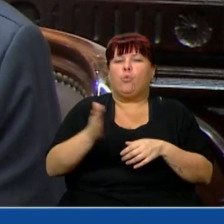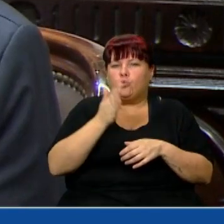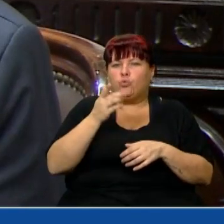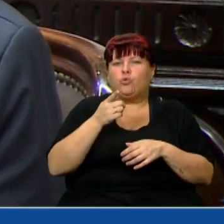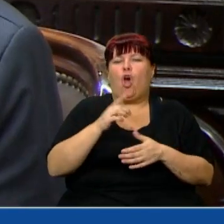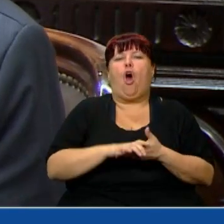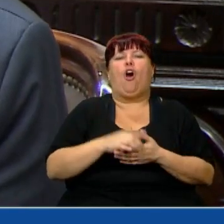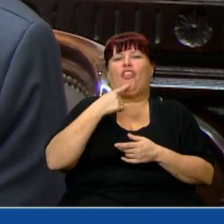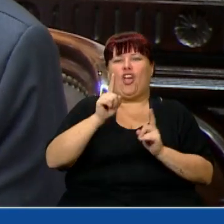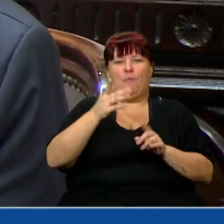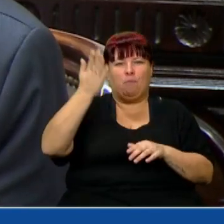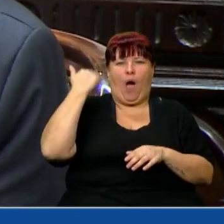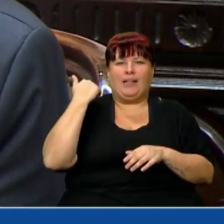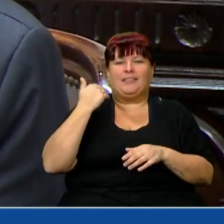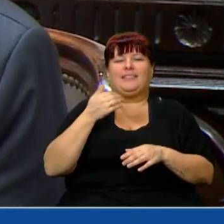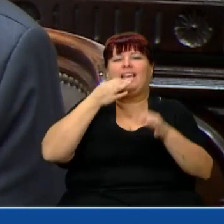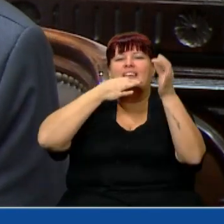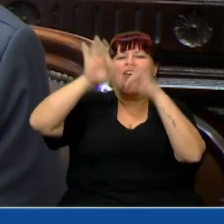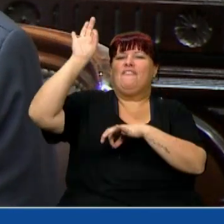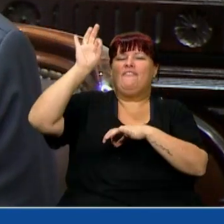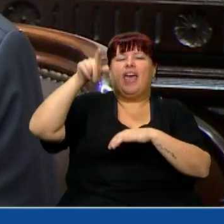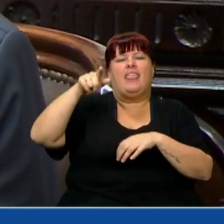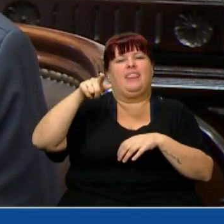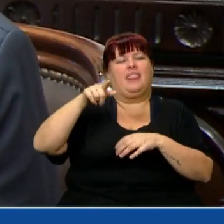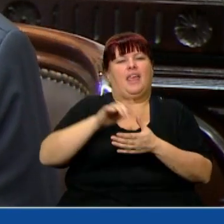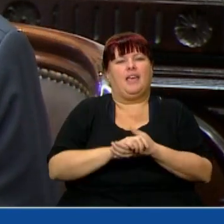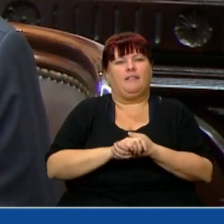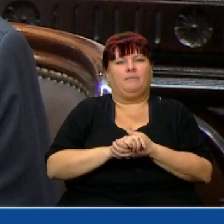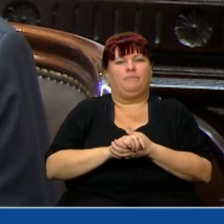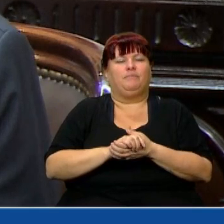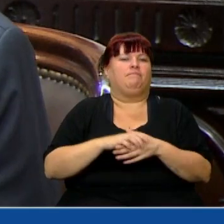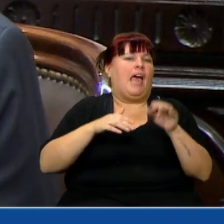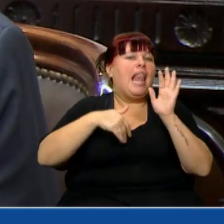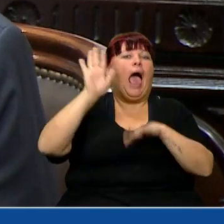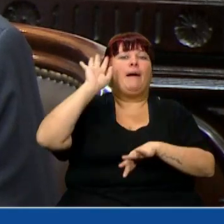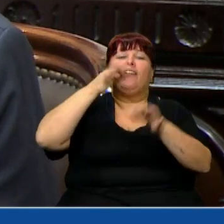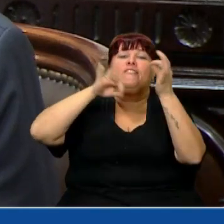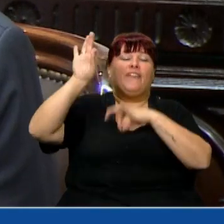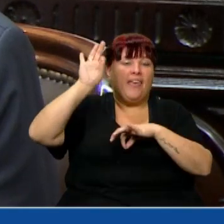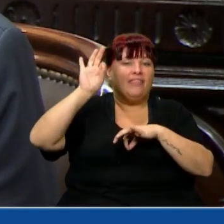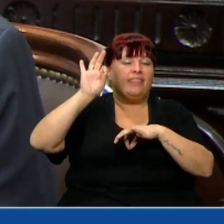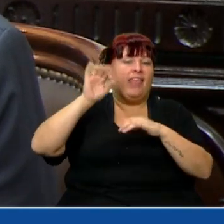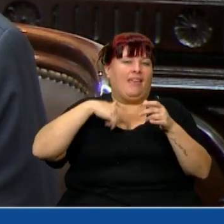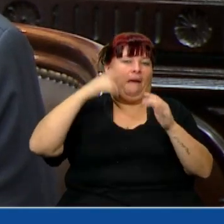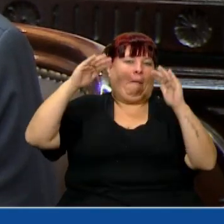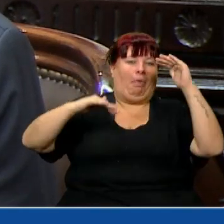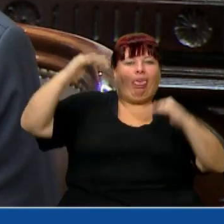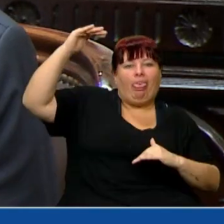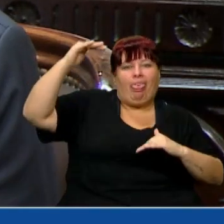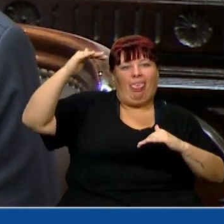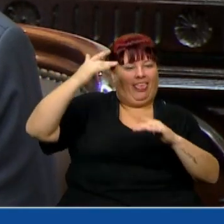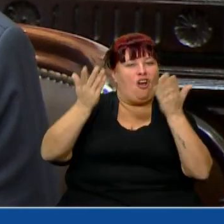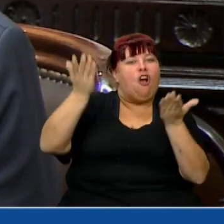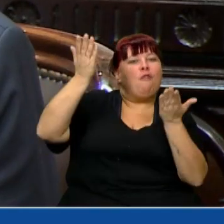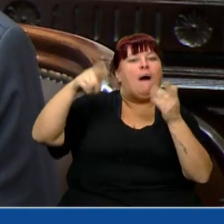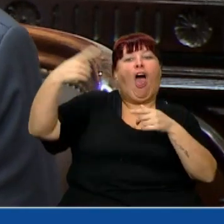que, como se dijo anteriormente, exporta la mayor parte, realmente nos deja en inferioridad de condiciones